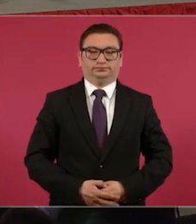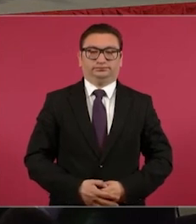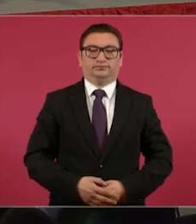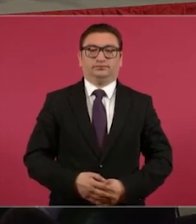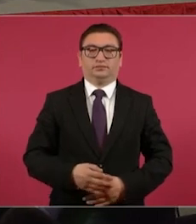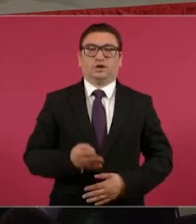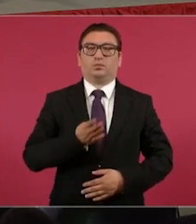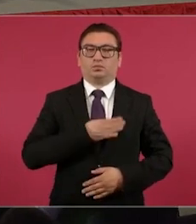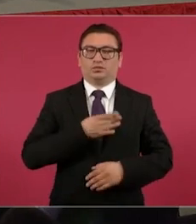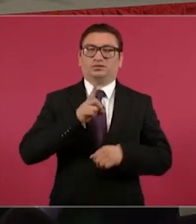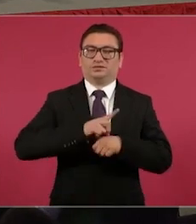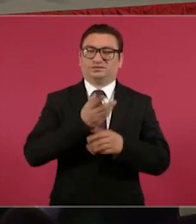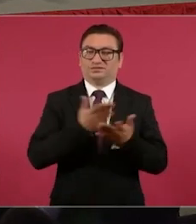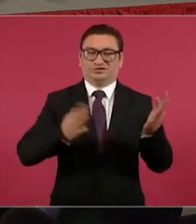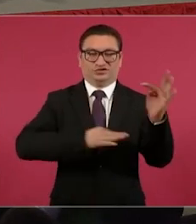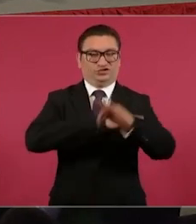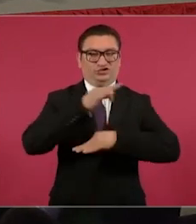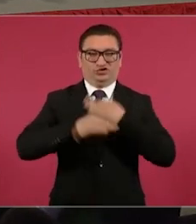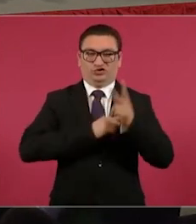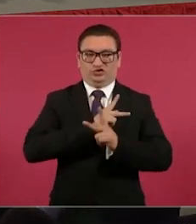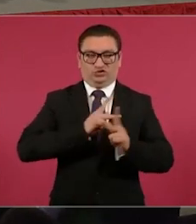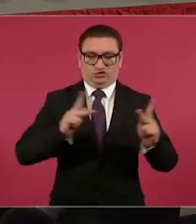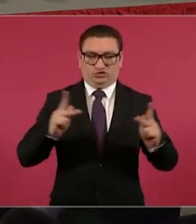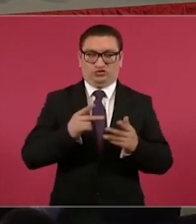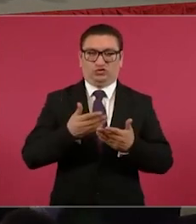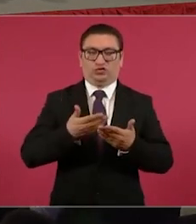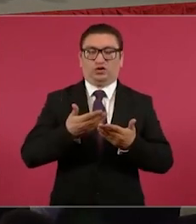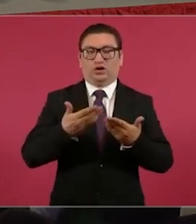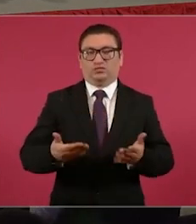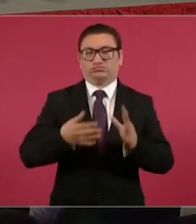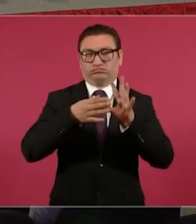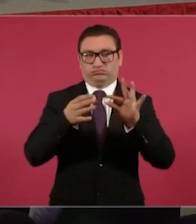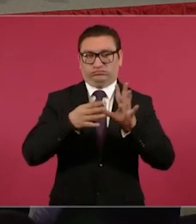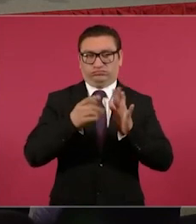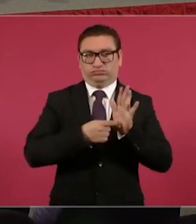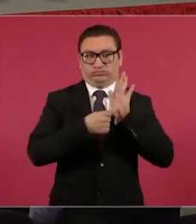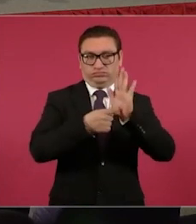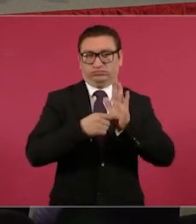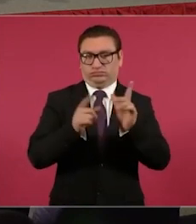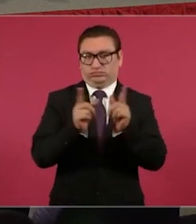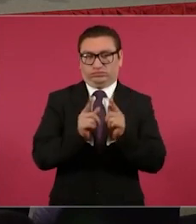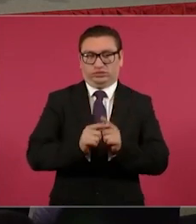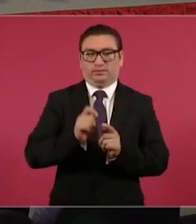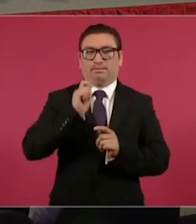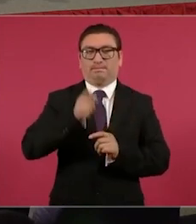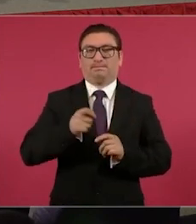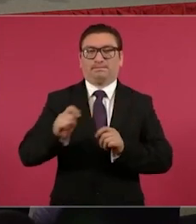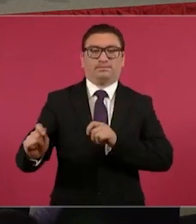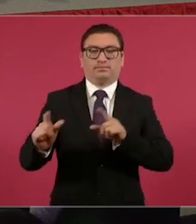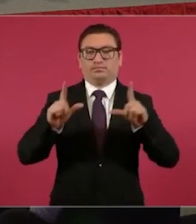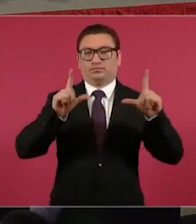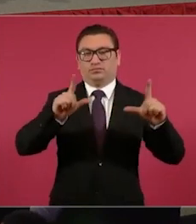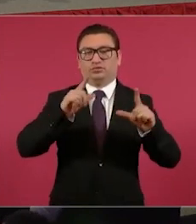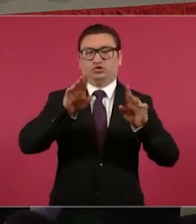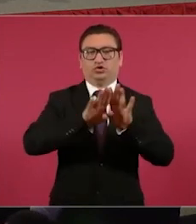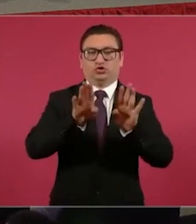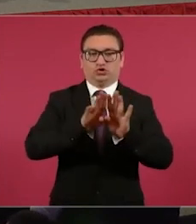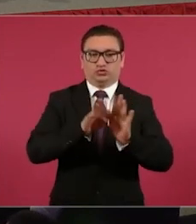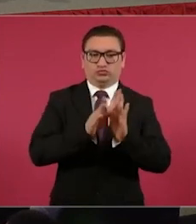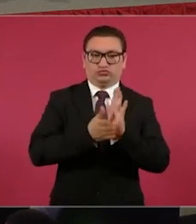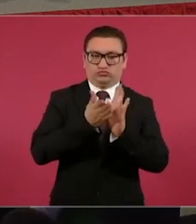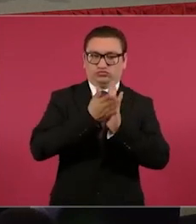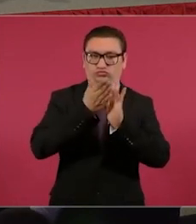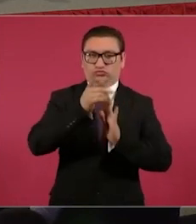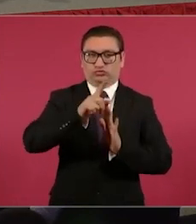Buenos días a todos y a todas. Tenemos una presentación muy breve. La primera lámina es simplemente decir que la infraestructura está